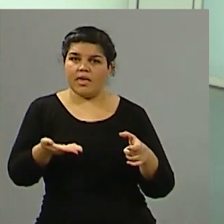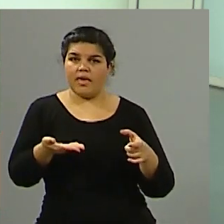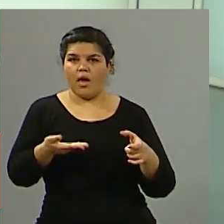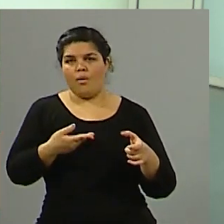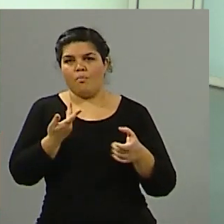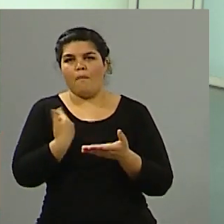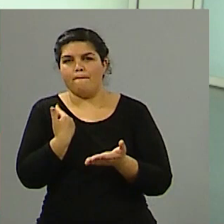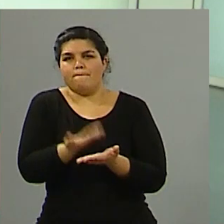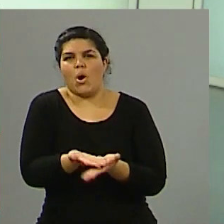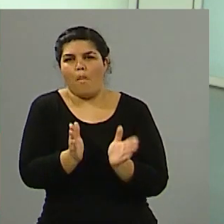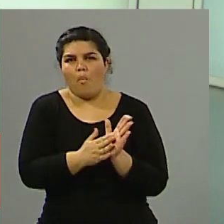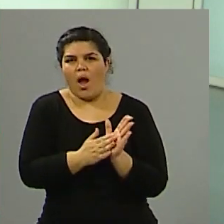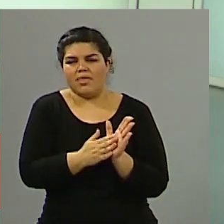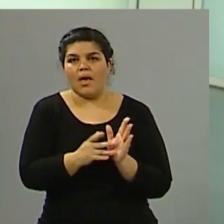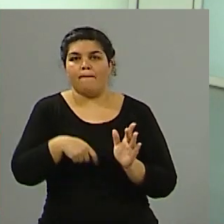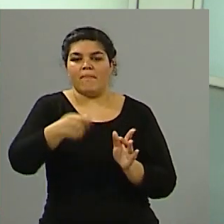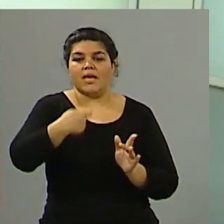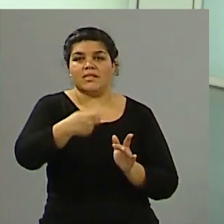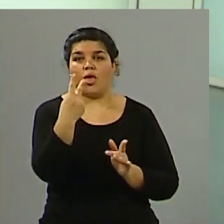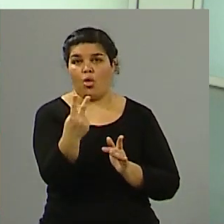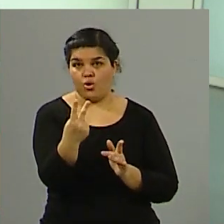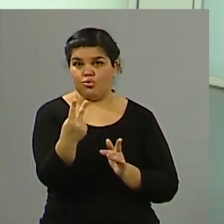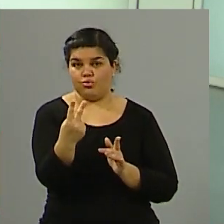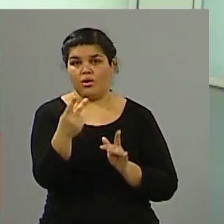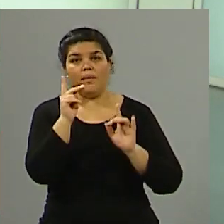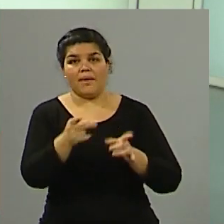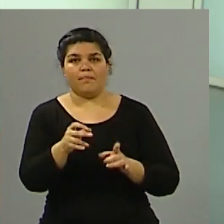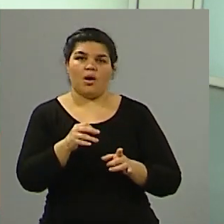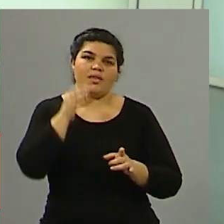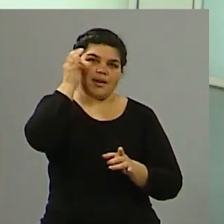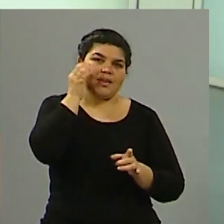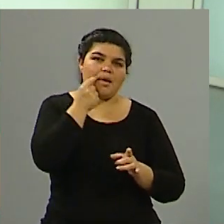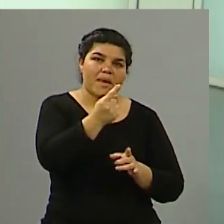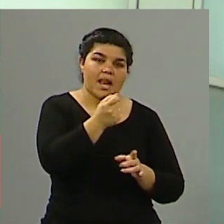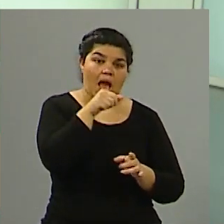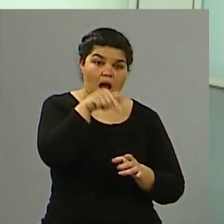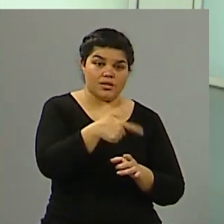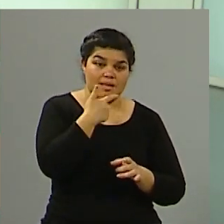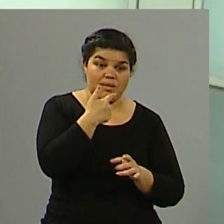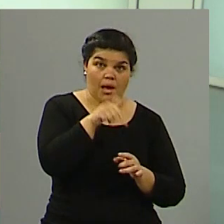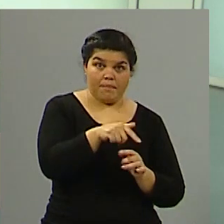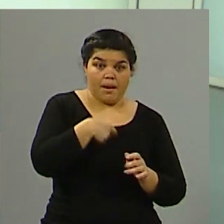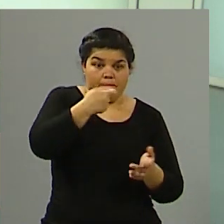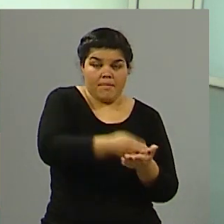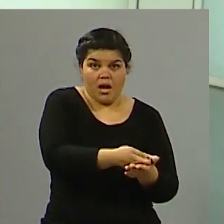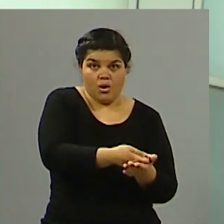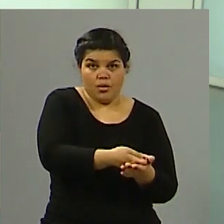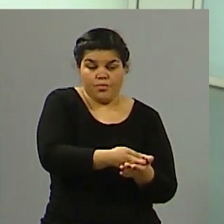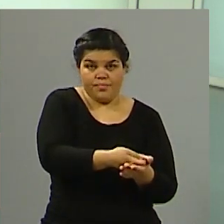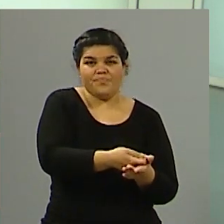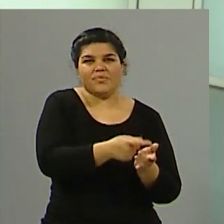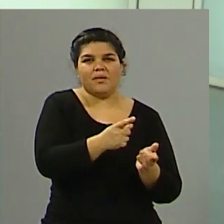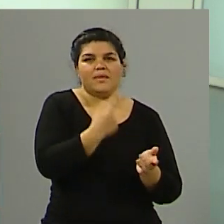en dos meses, son 30.000 primero ahora en el mes de septiembre, que los tienen que pagar en los primeros 15